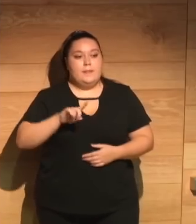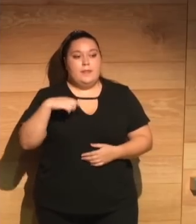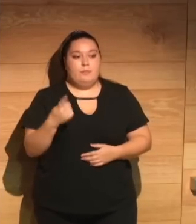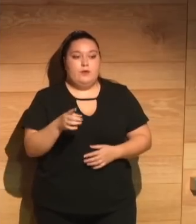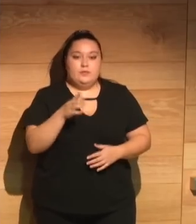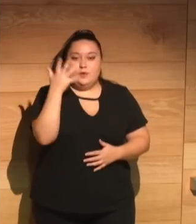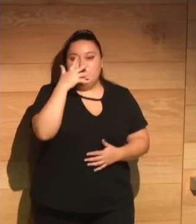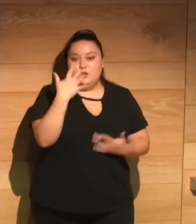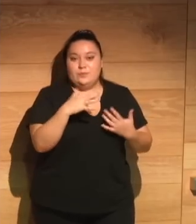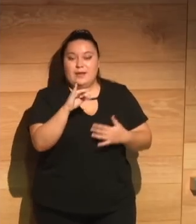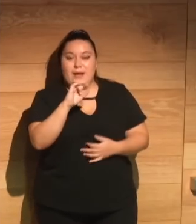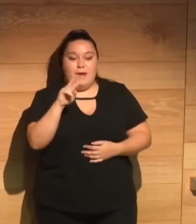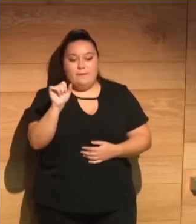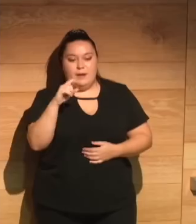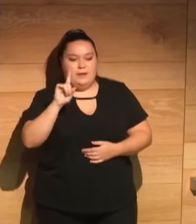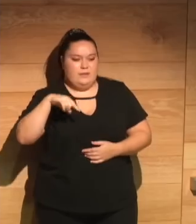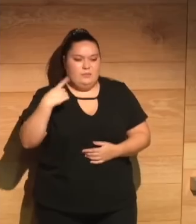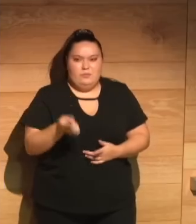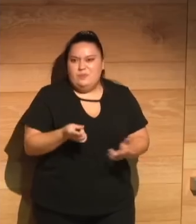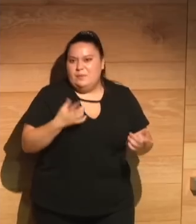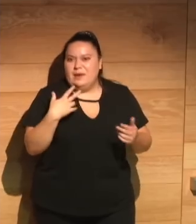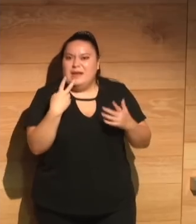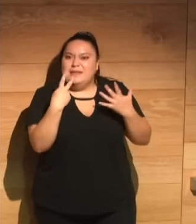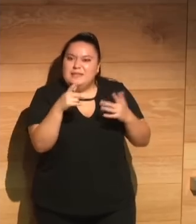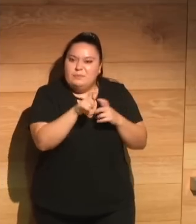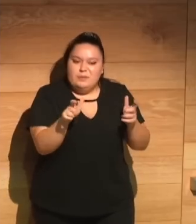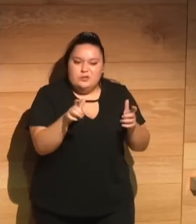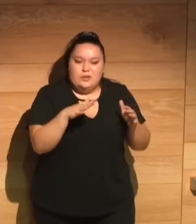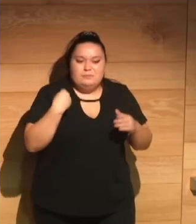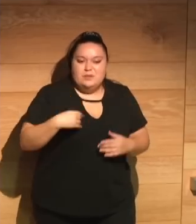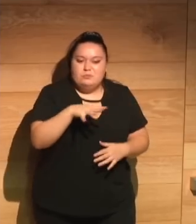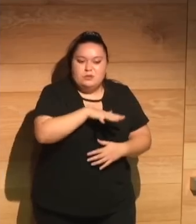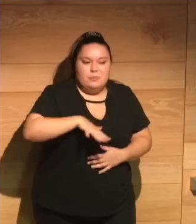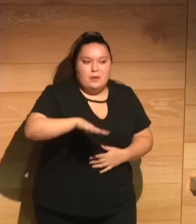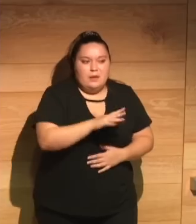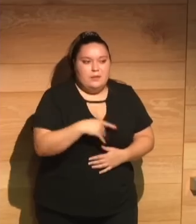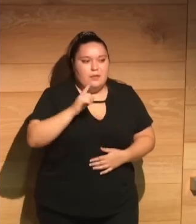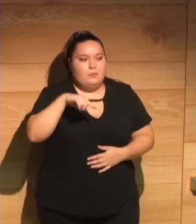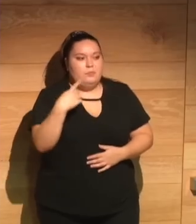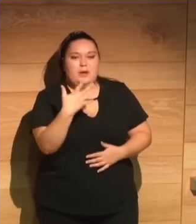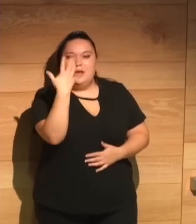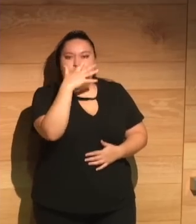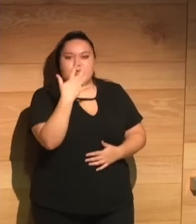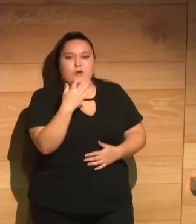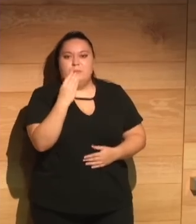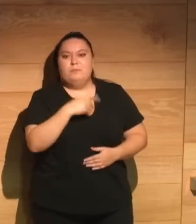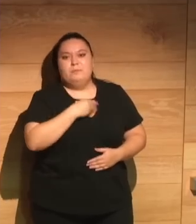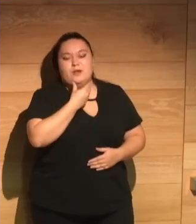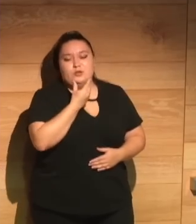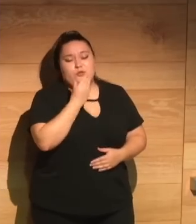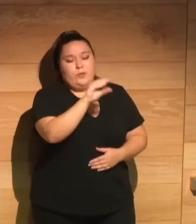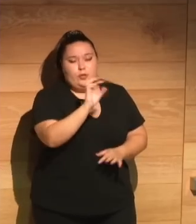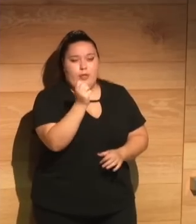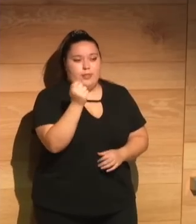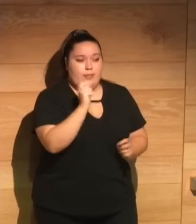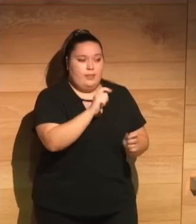Java más pequeñas para poder meter 7 en el mismo espacio que antes metían. Luego estaban las sombras de Java que eran totalmente subvencionadas, que eran las que eran ya